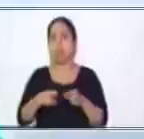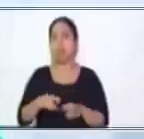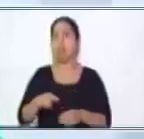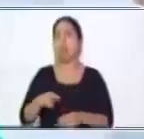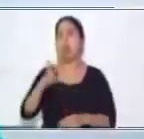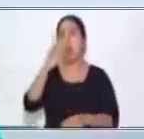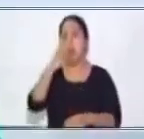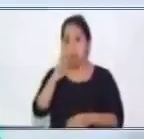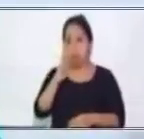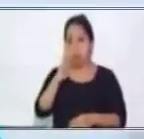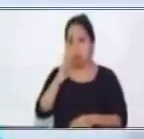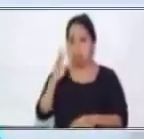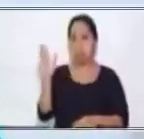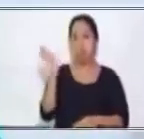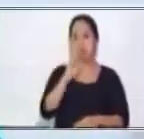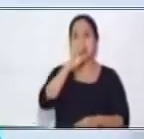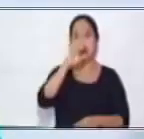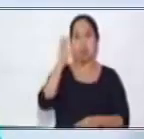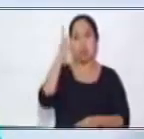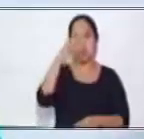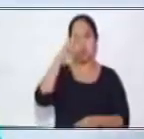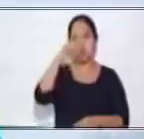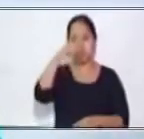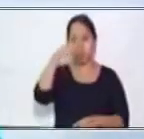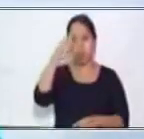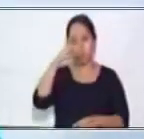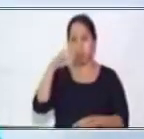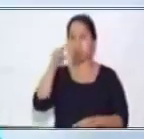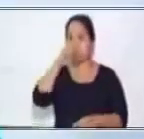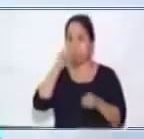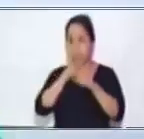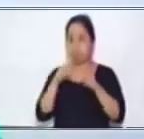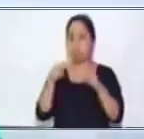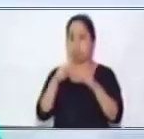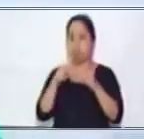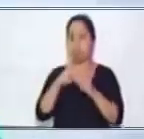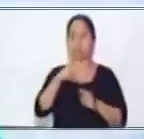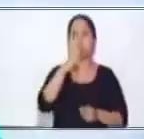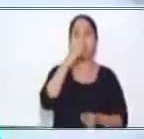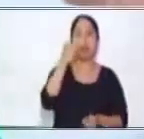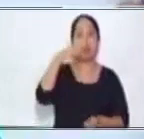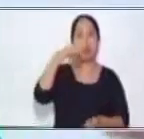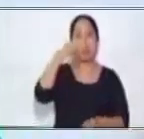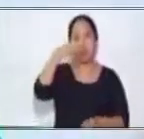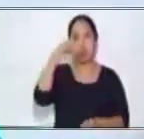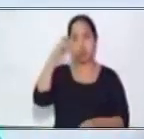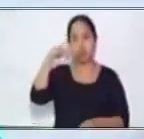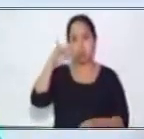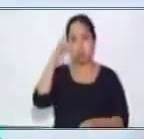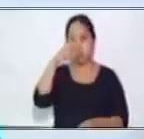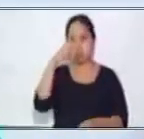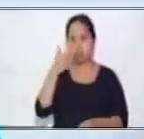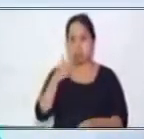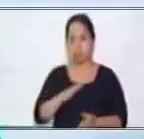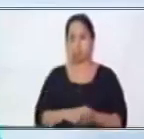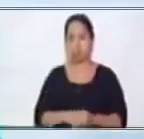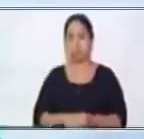resultante también es conocida como la hipotenusa. Ahora, continuando en este mismo orden de